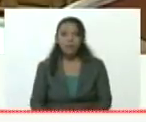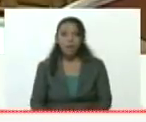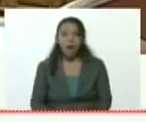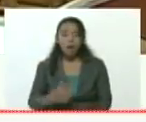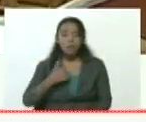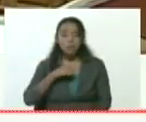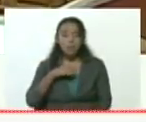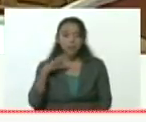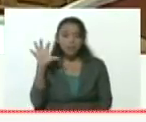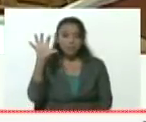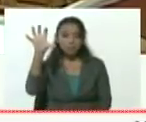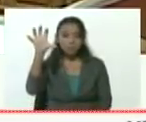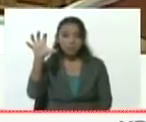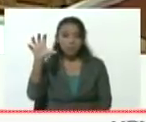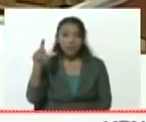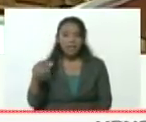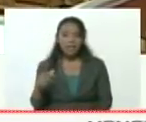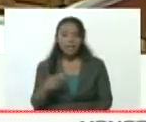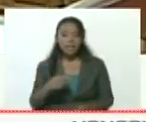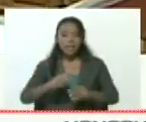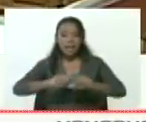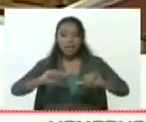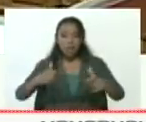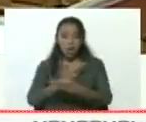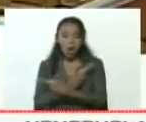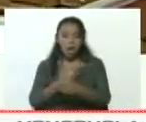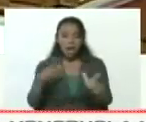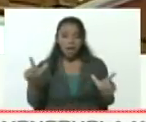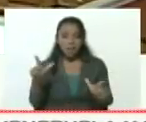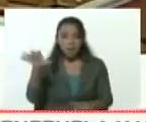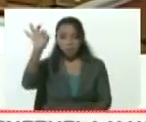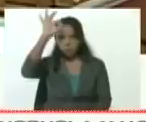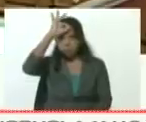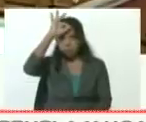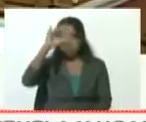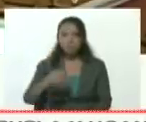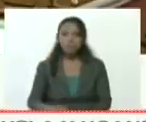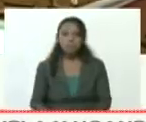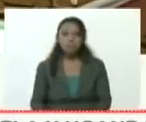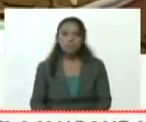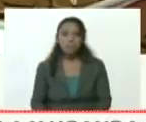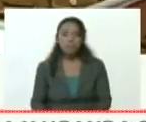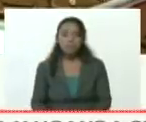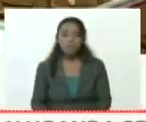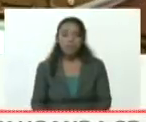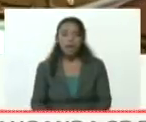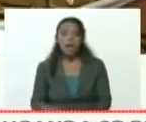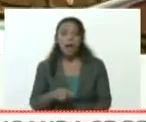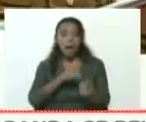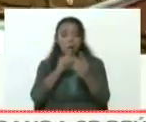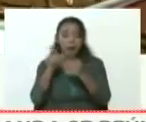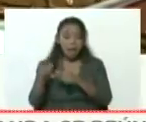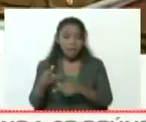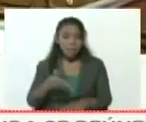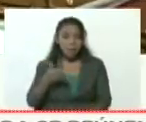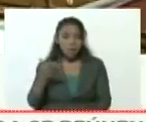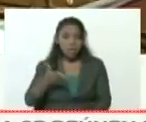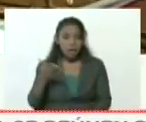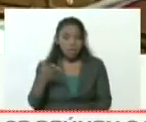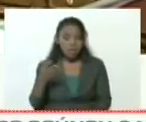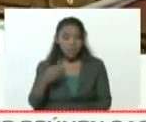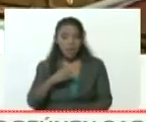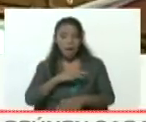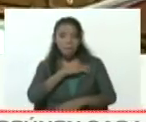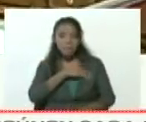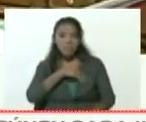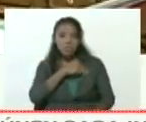fue declarada territorio libre de analfabetismo. Considerando que esta declaración da cuenta del éxito de la misión Robinson,